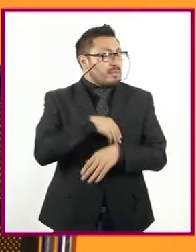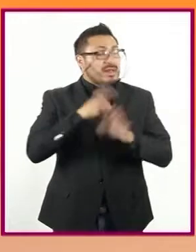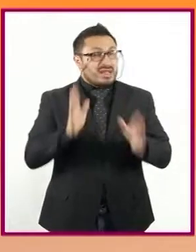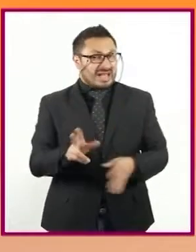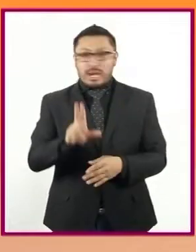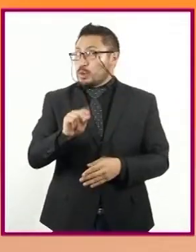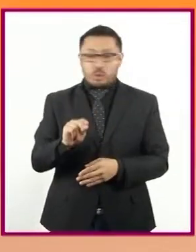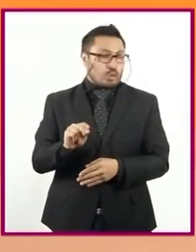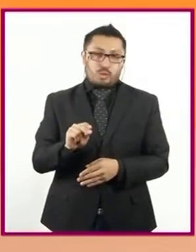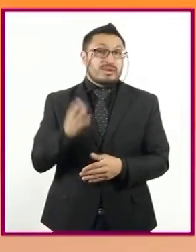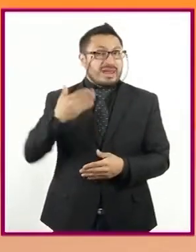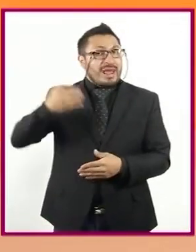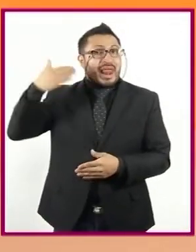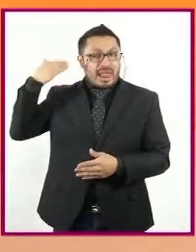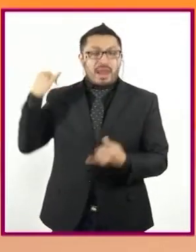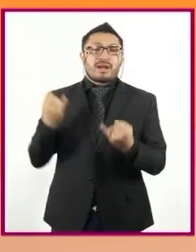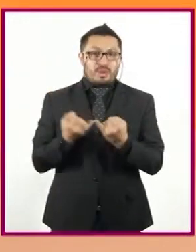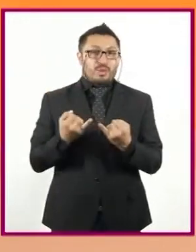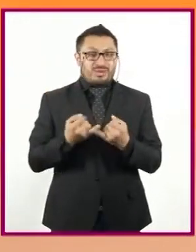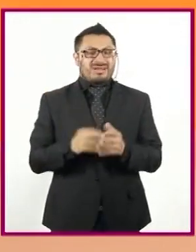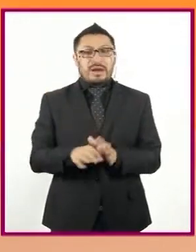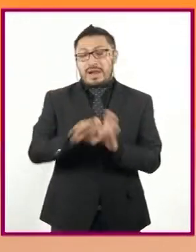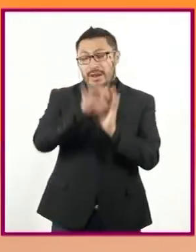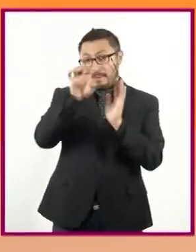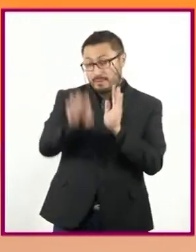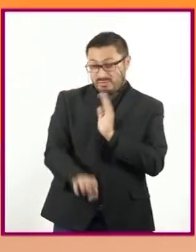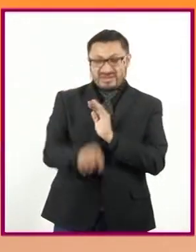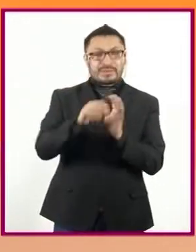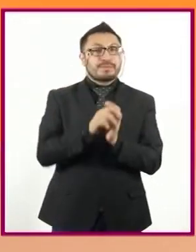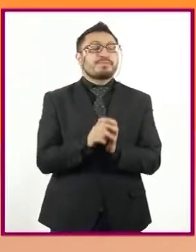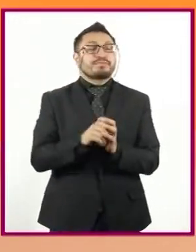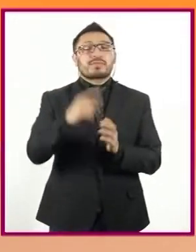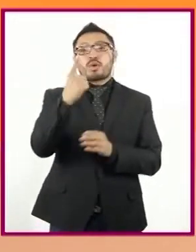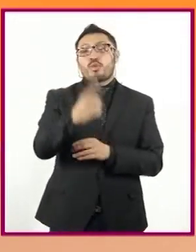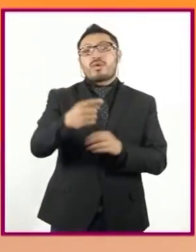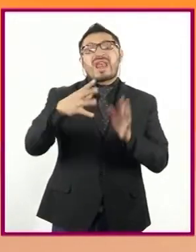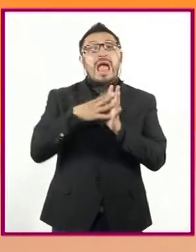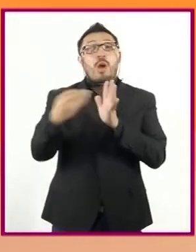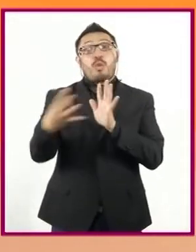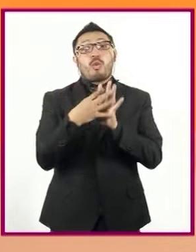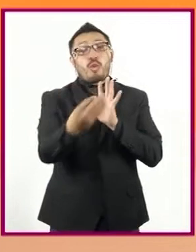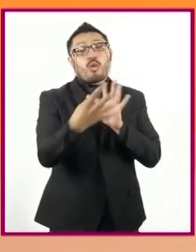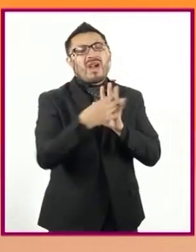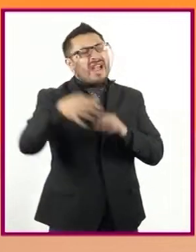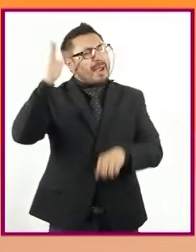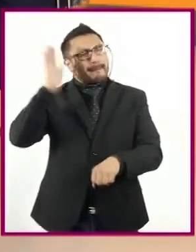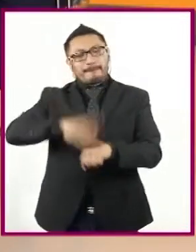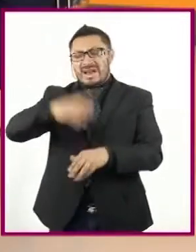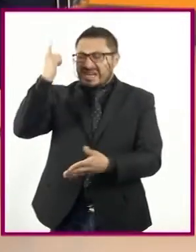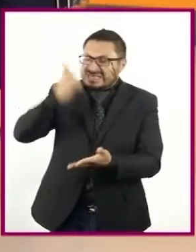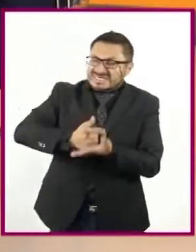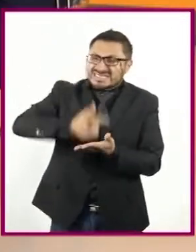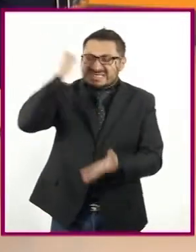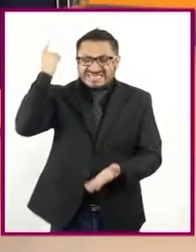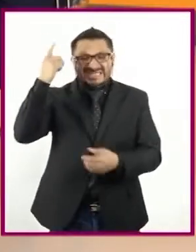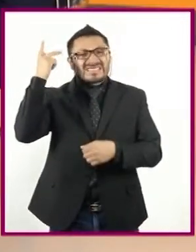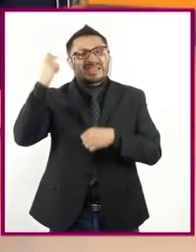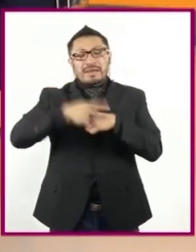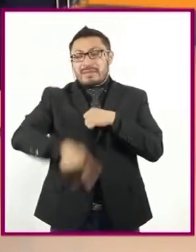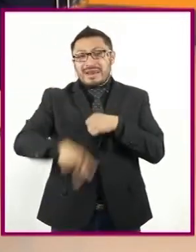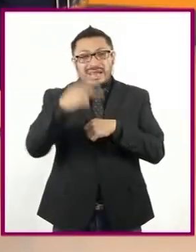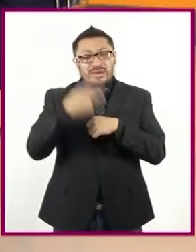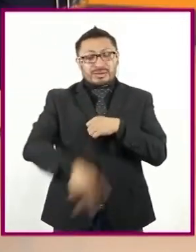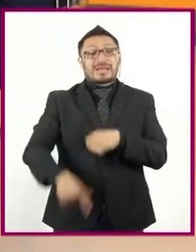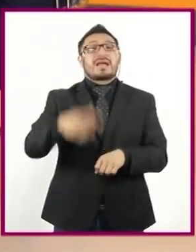época. Se sabe, por ejemplo, que una de las pandemias más devastadoras fue la gripe española